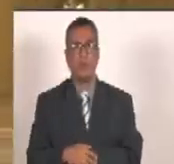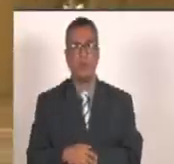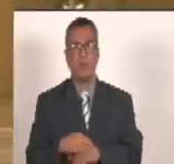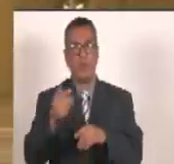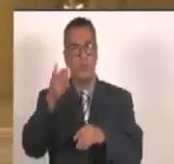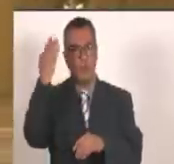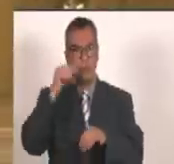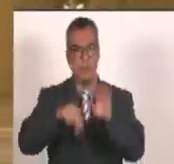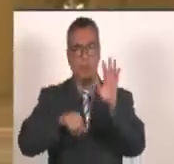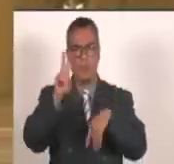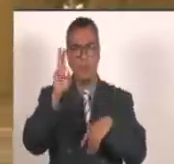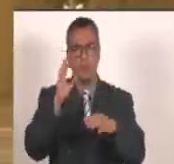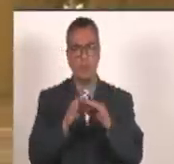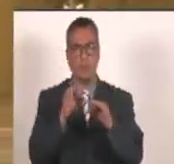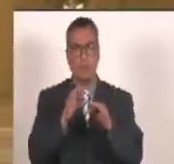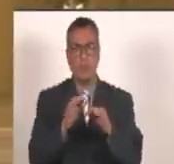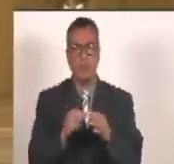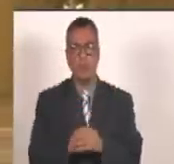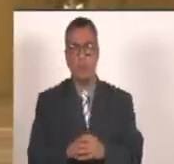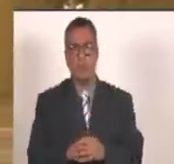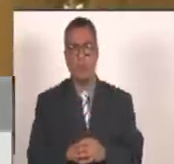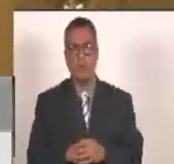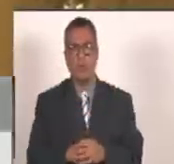El pasado 12 de septiembre